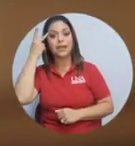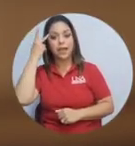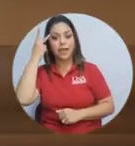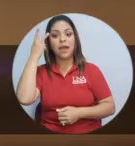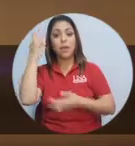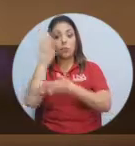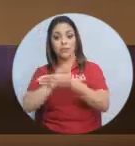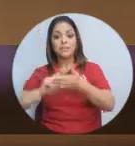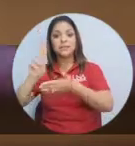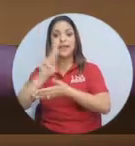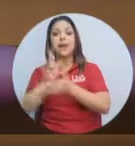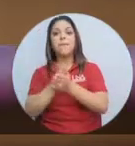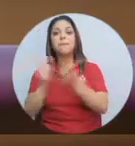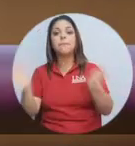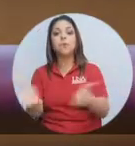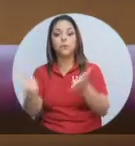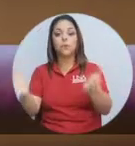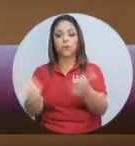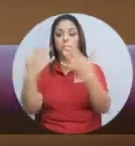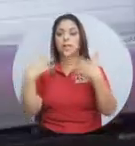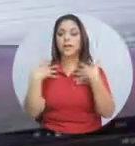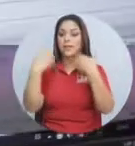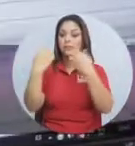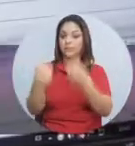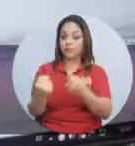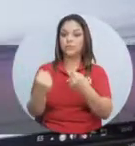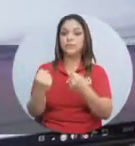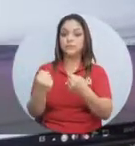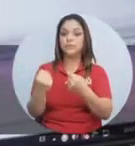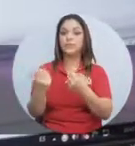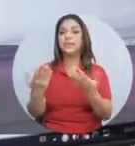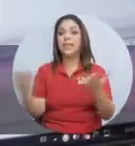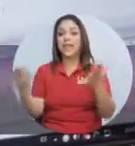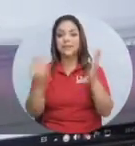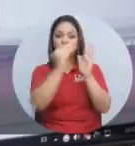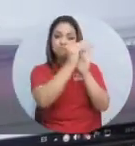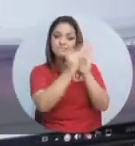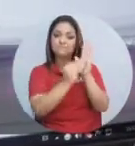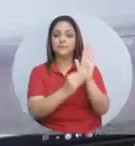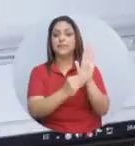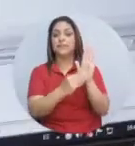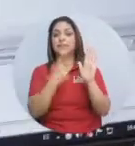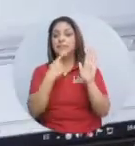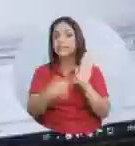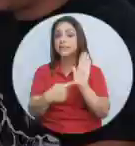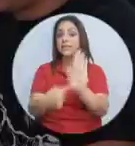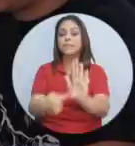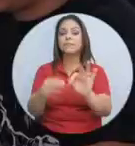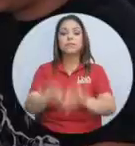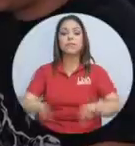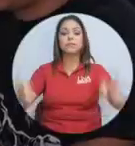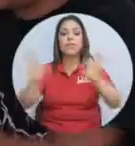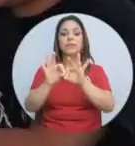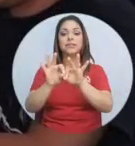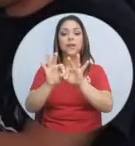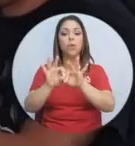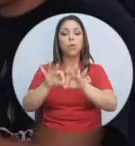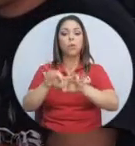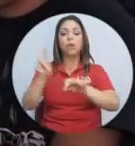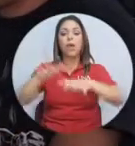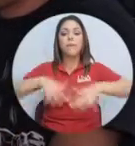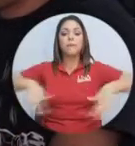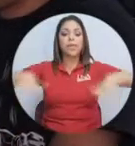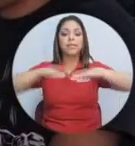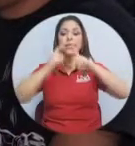política de universidad promotora de la salud que plantea la importancia de un ambiente libre